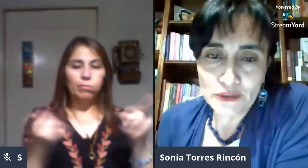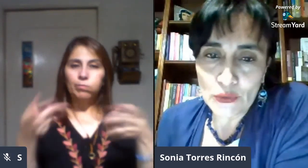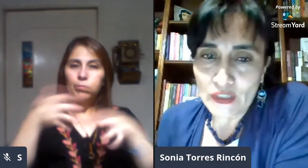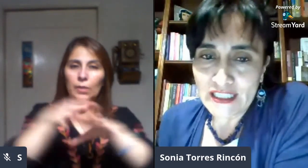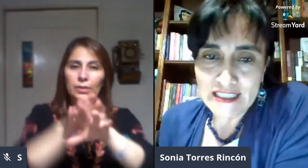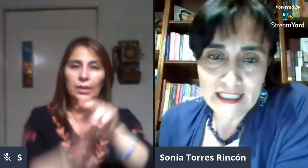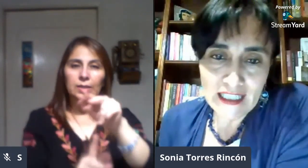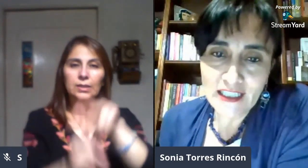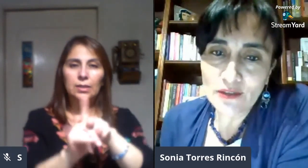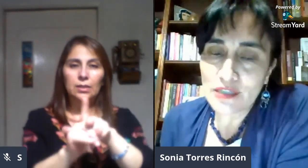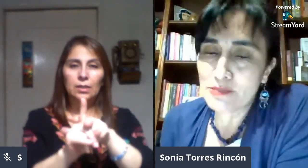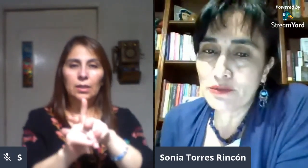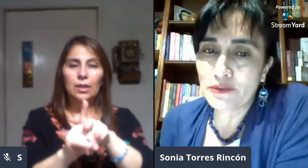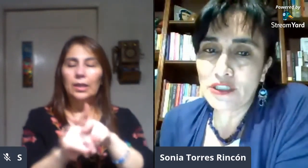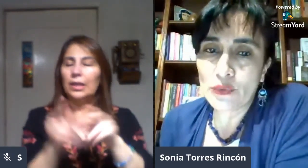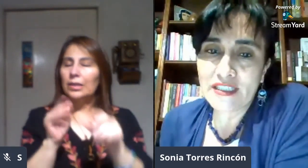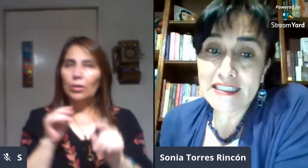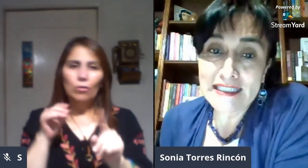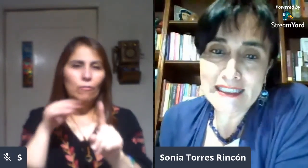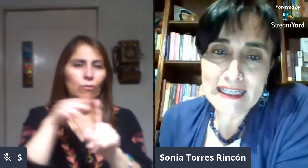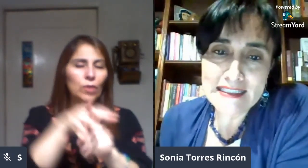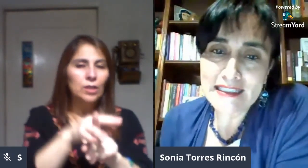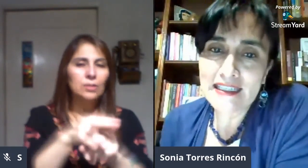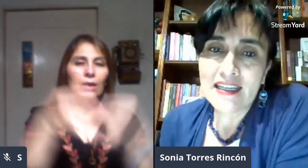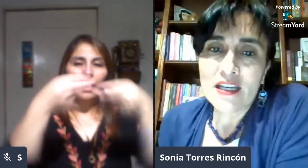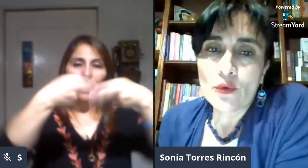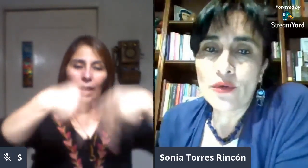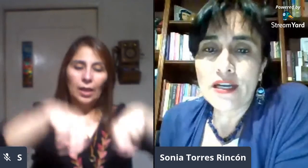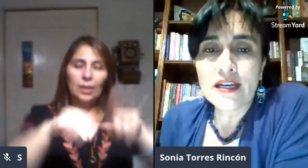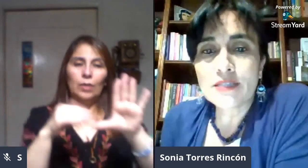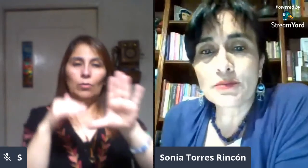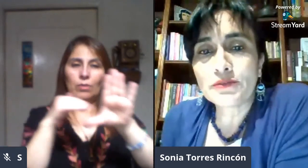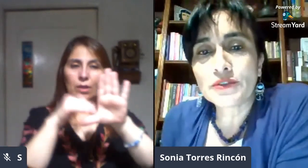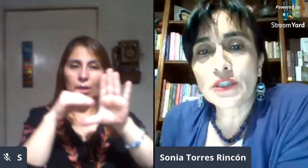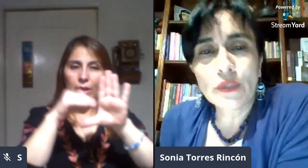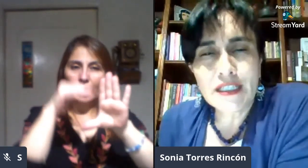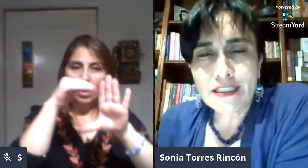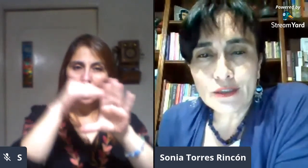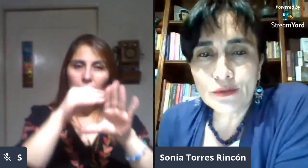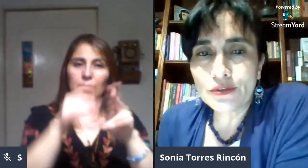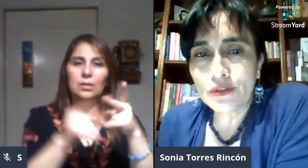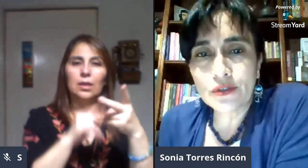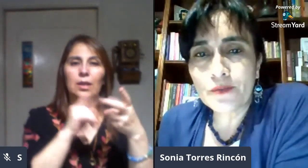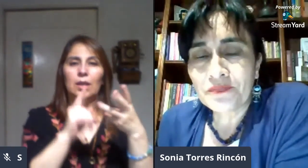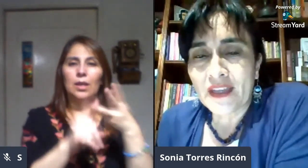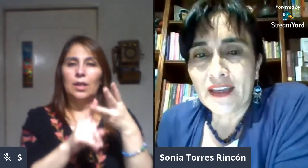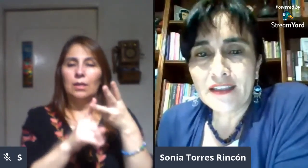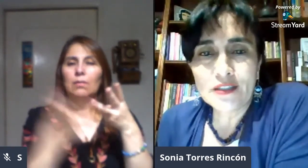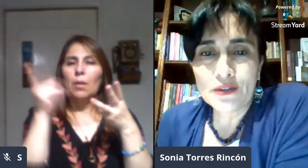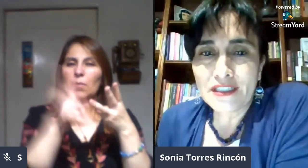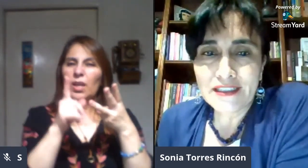unas profundas huellas de género, unas profundas huellas de clase, unas profundas huellas incluso